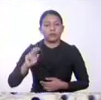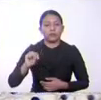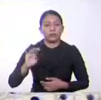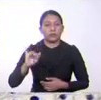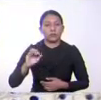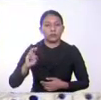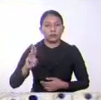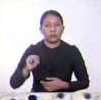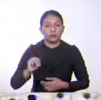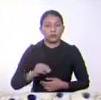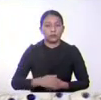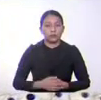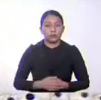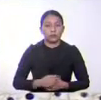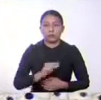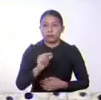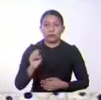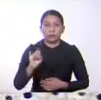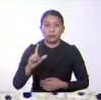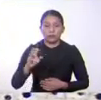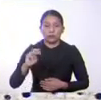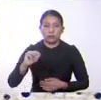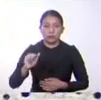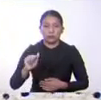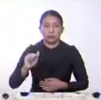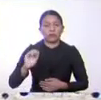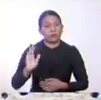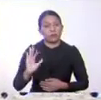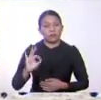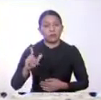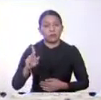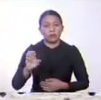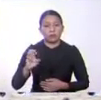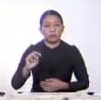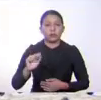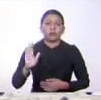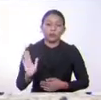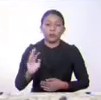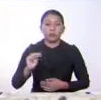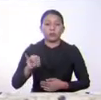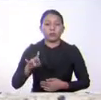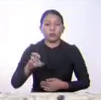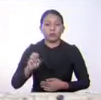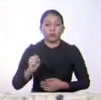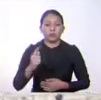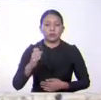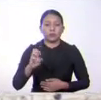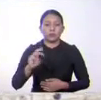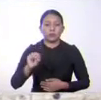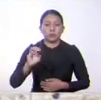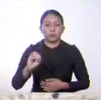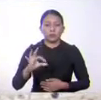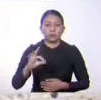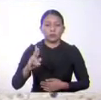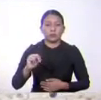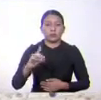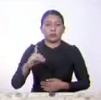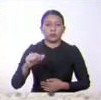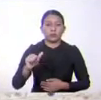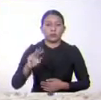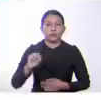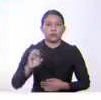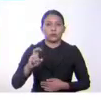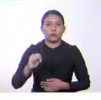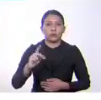primarios, llamados xilema y floema primarios, y el meristemo fundamental, que dará lugar al resto de los tejidos de la